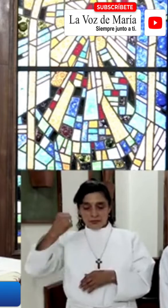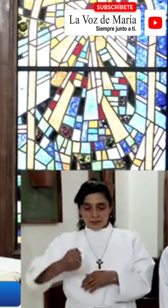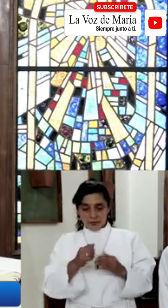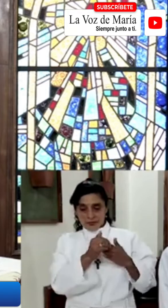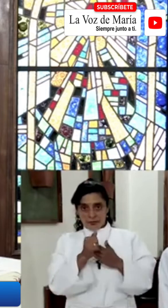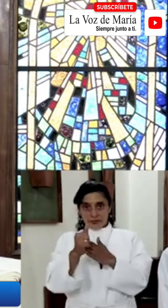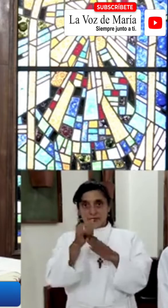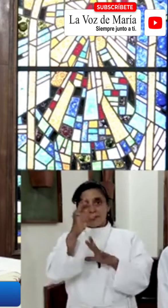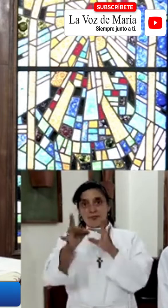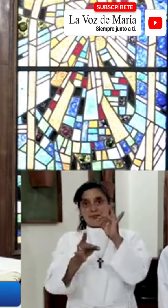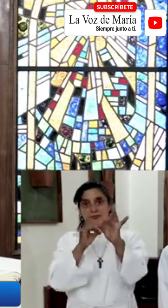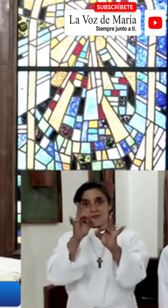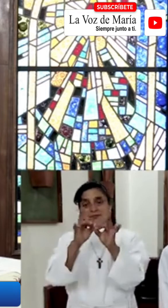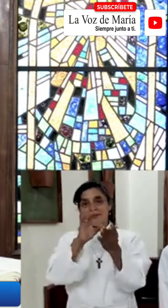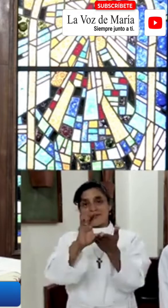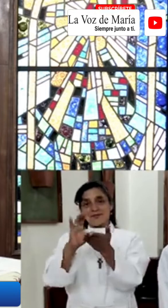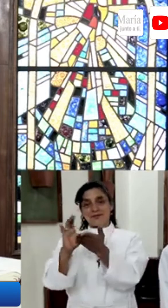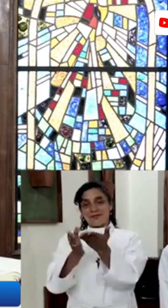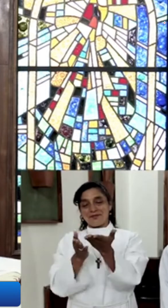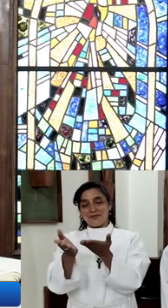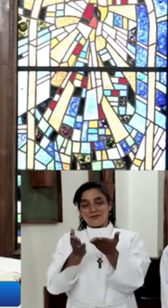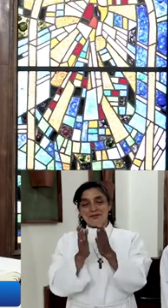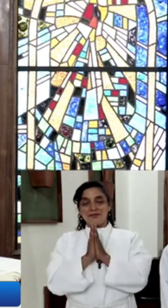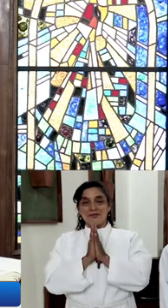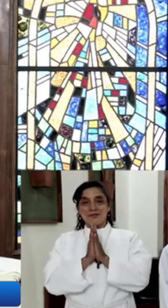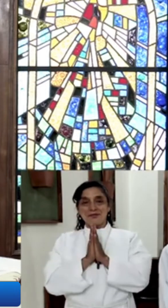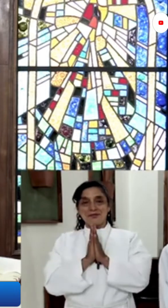su perfección por la caridad.